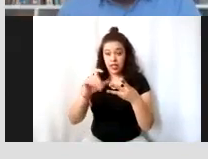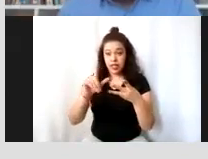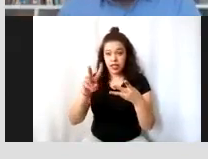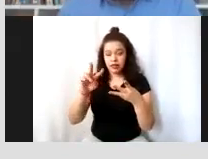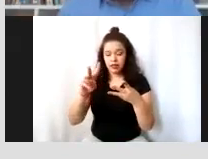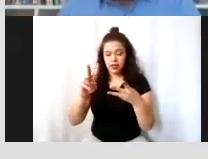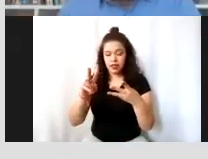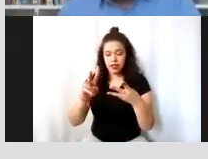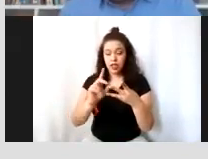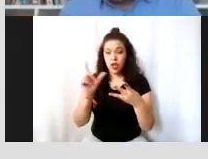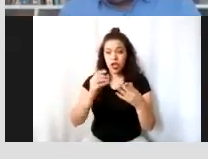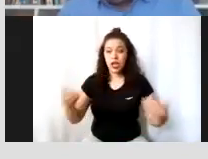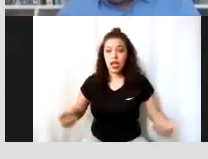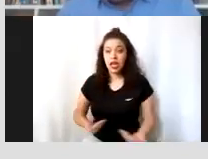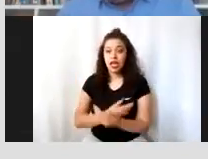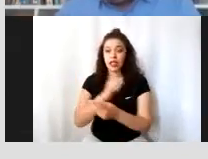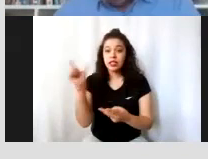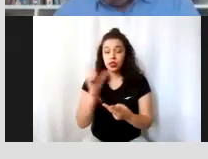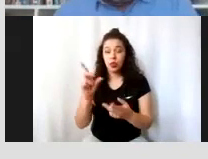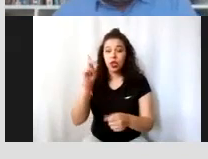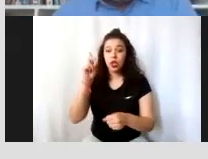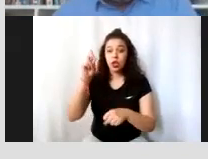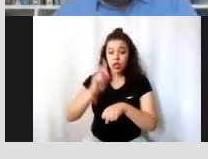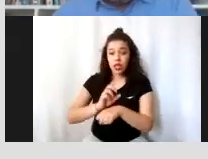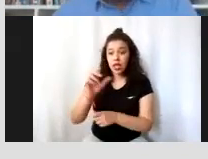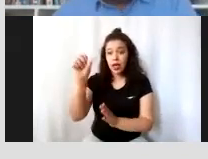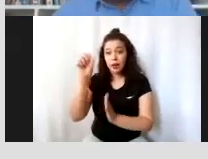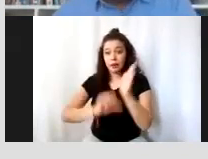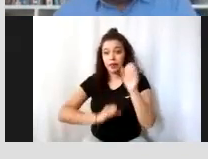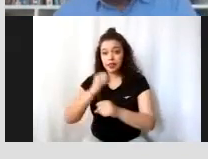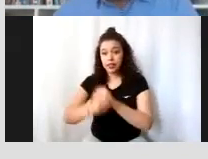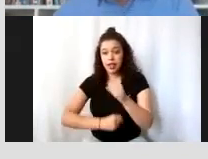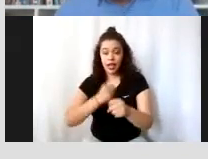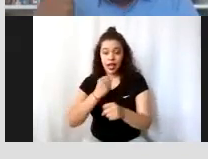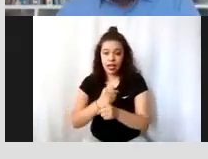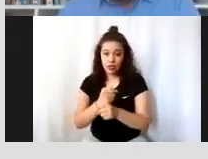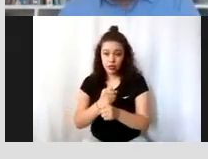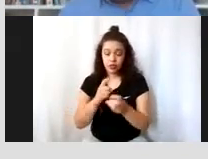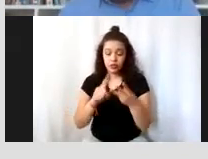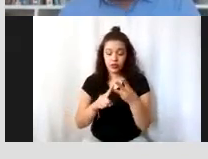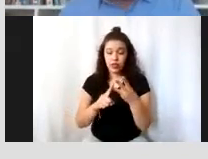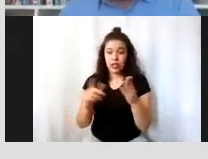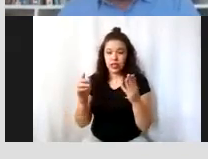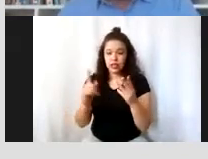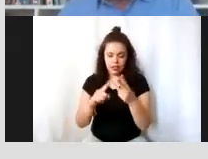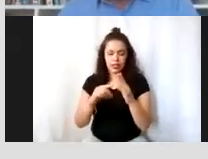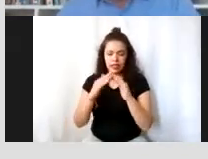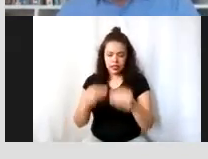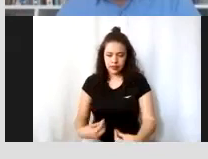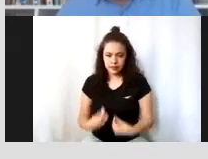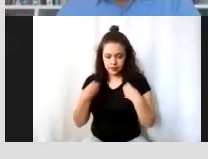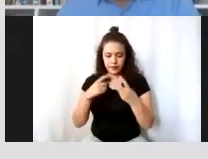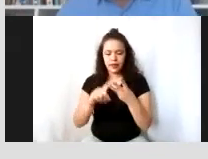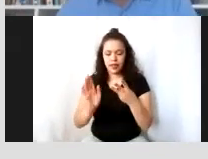cuándo nació la persona, o sea, día, mes y año de nacimiento de la persona, el domicilio, ya dije el domicilio,